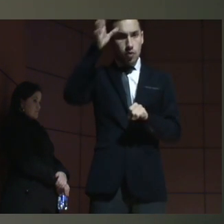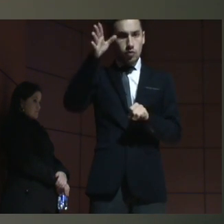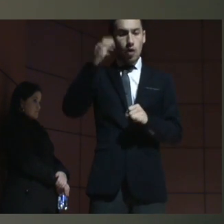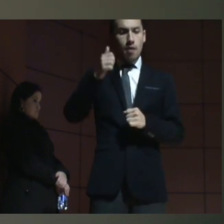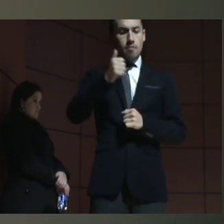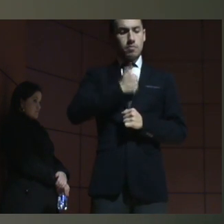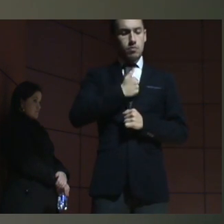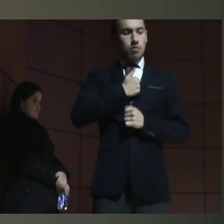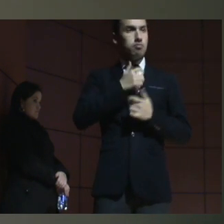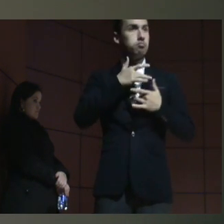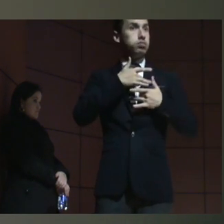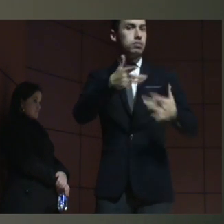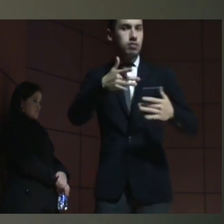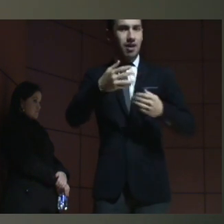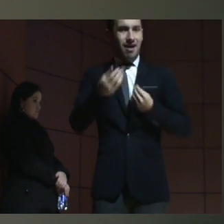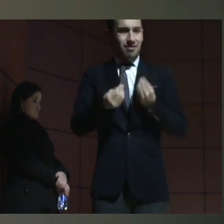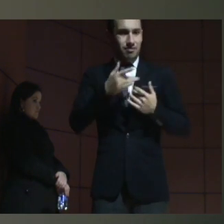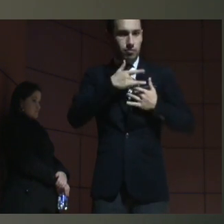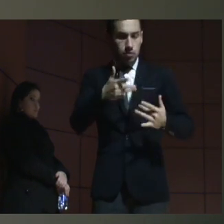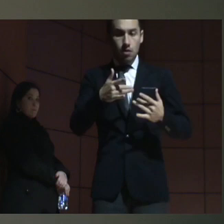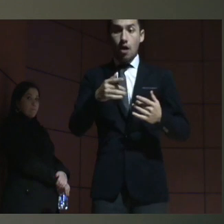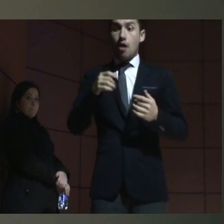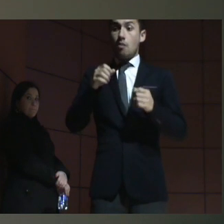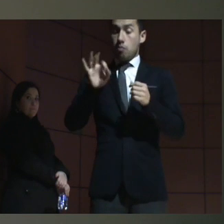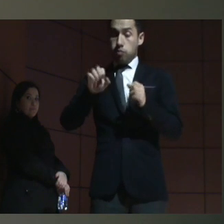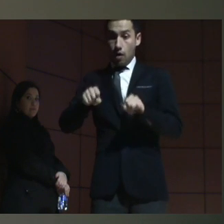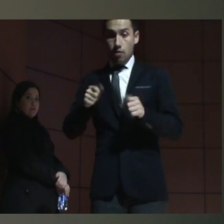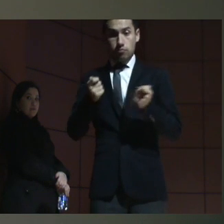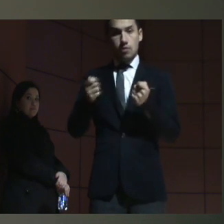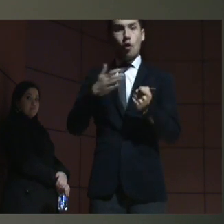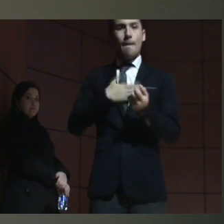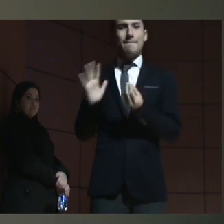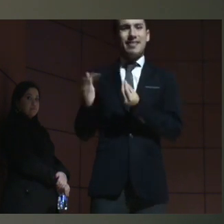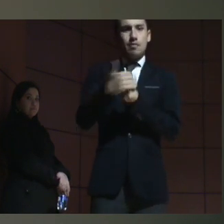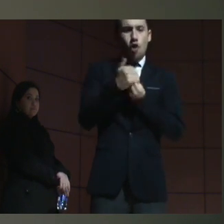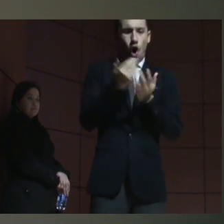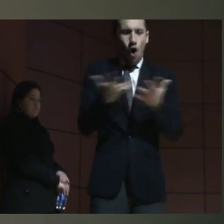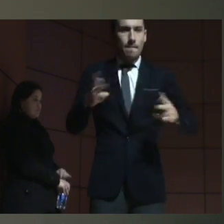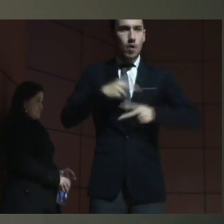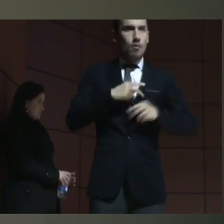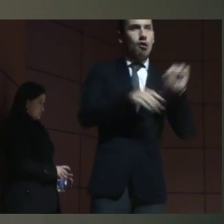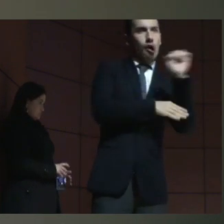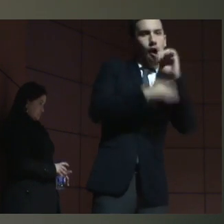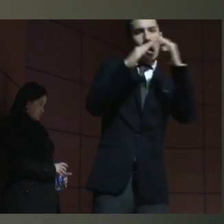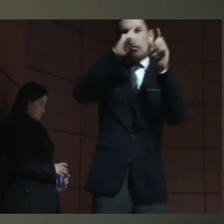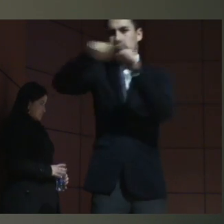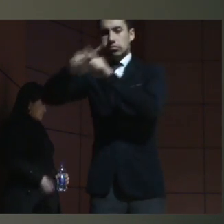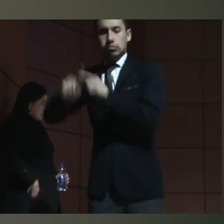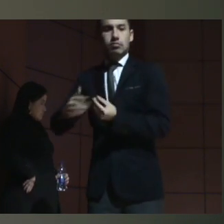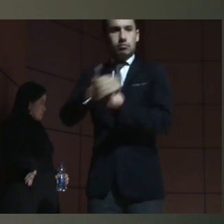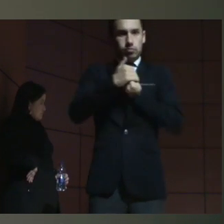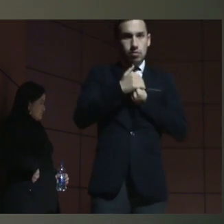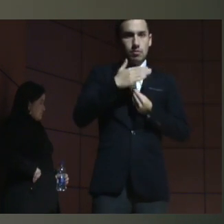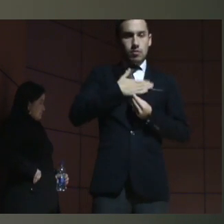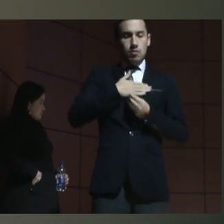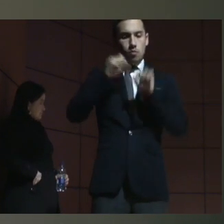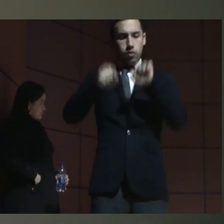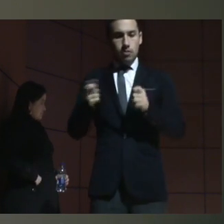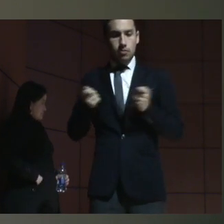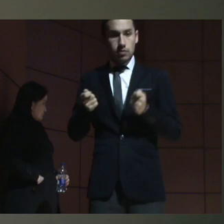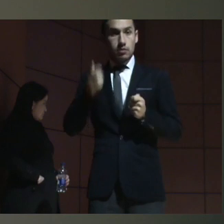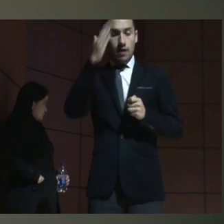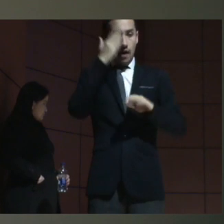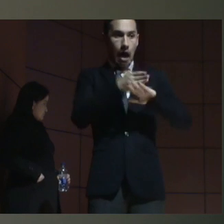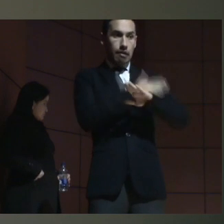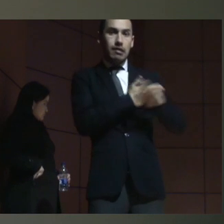mera liberalidad que acreciente su patrimonio o que haga o que se haga a su favor presumiéndose en este caso el con el